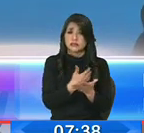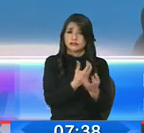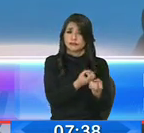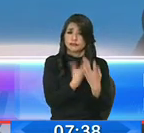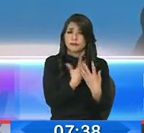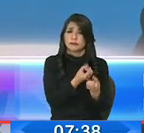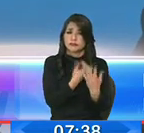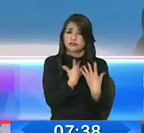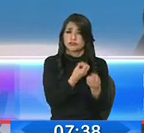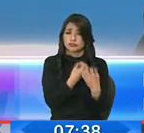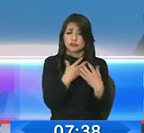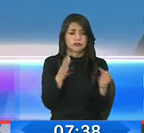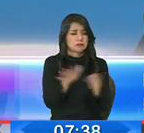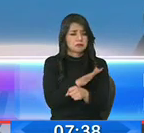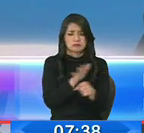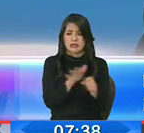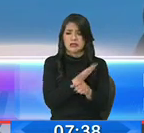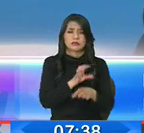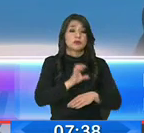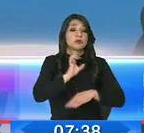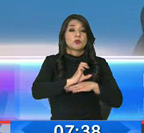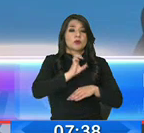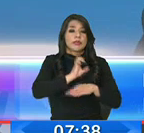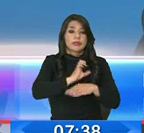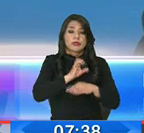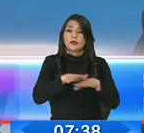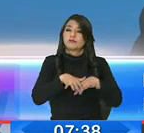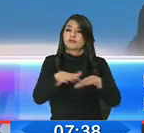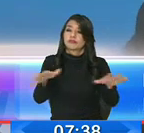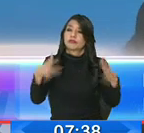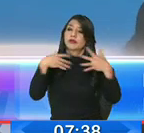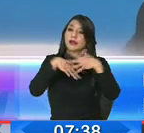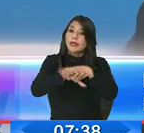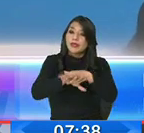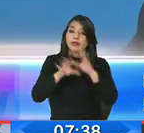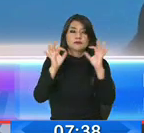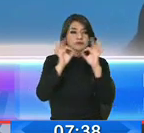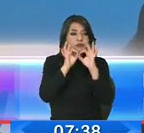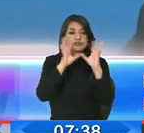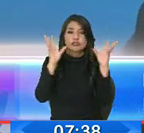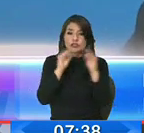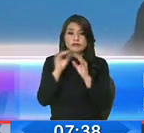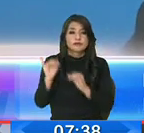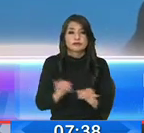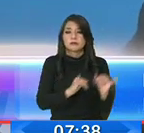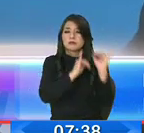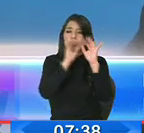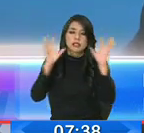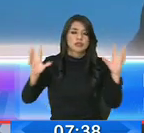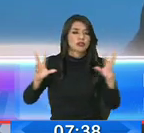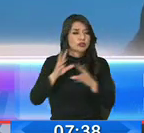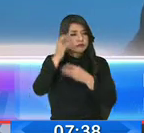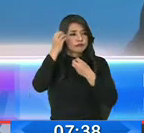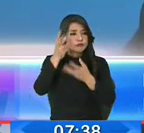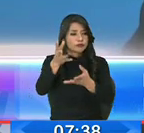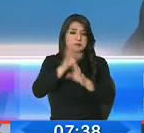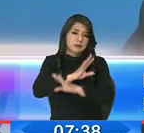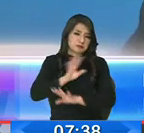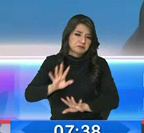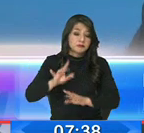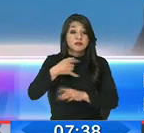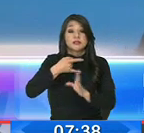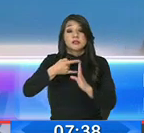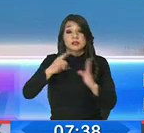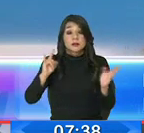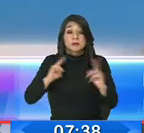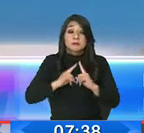acceso total del país a las redes y a la informática y bueno, todos los medios que tiene la tecnología, pero eso